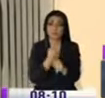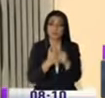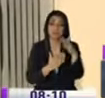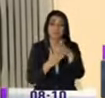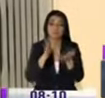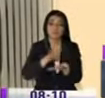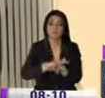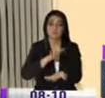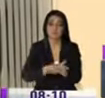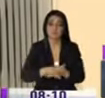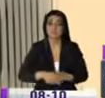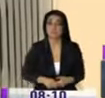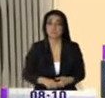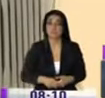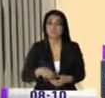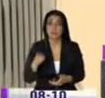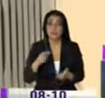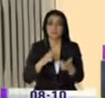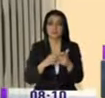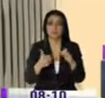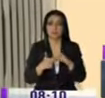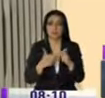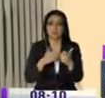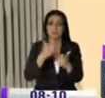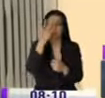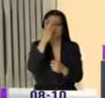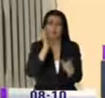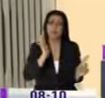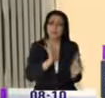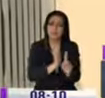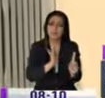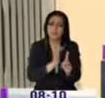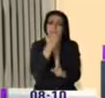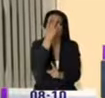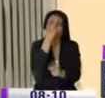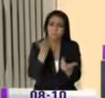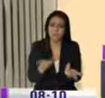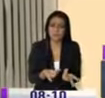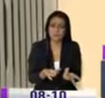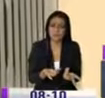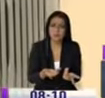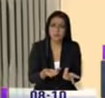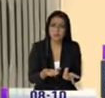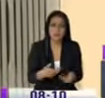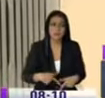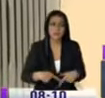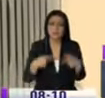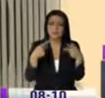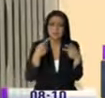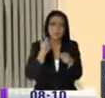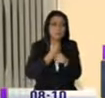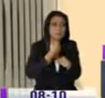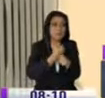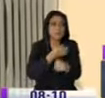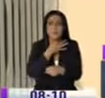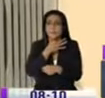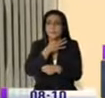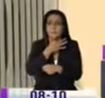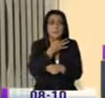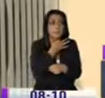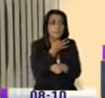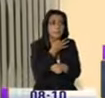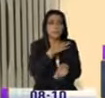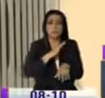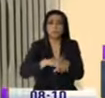tranquilamente. Entonces ese es el problema. ¿Por qué? ¿Por qué tienen que amenazarnos? ¿Por qué tienen que nosotros, no sé, vivir cohibidos de las